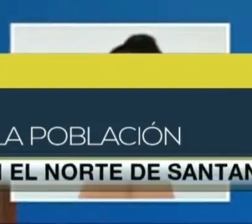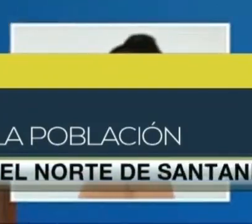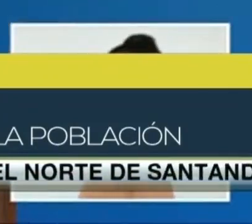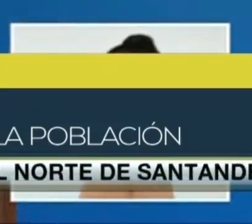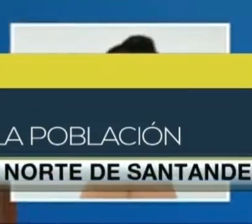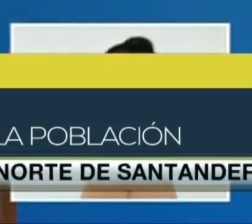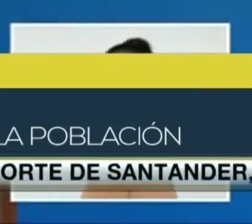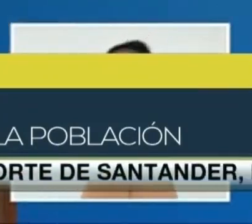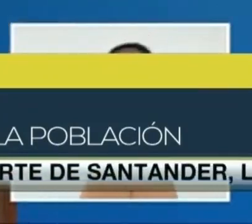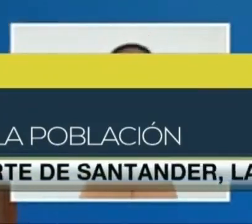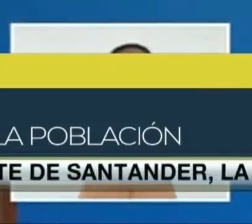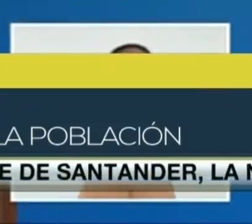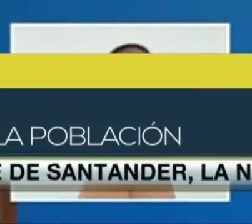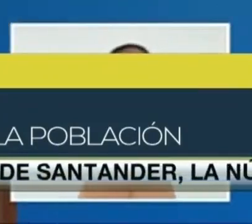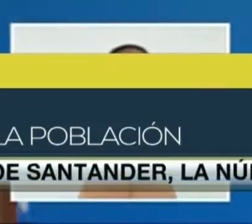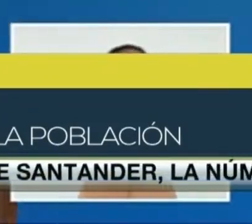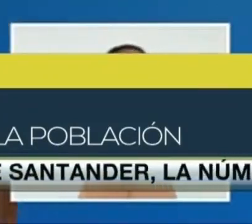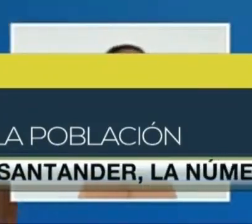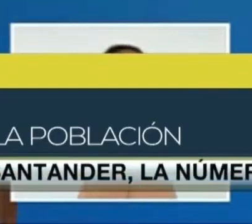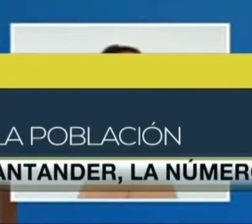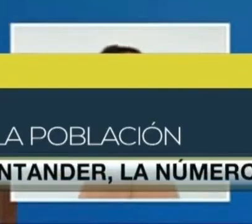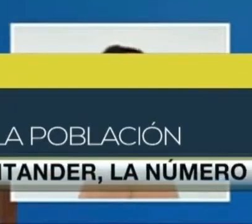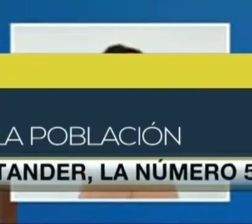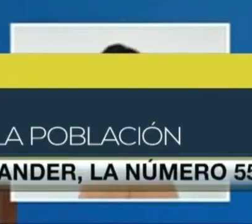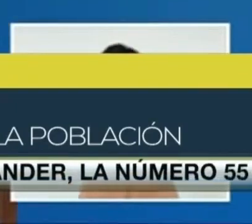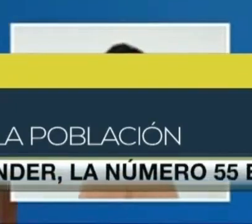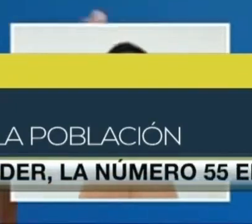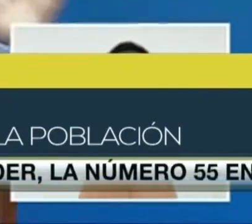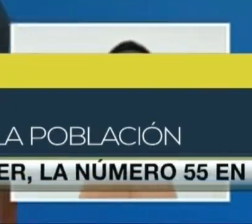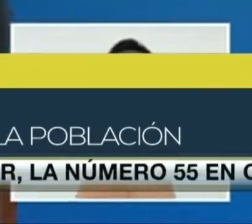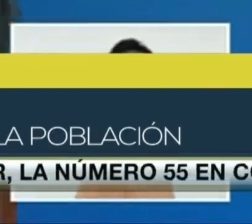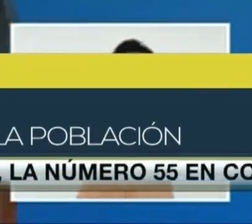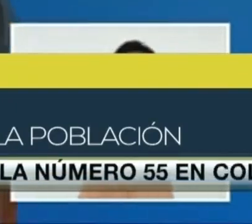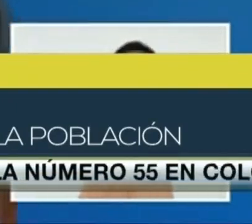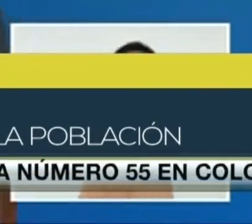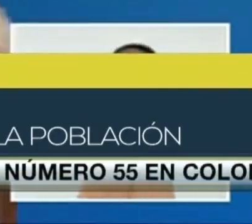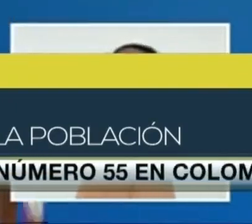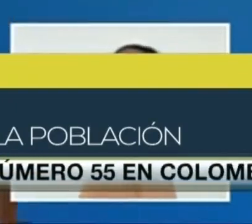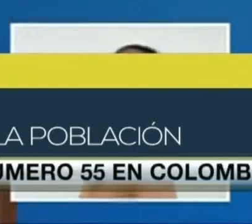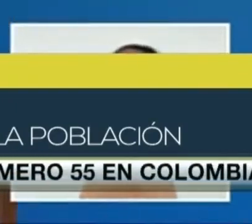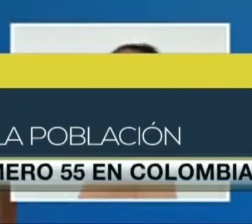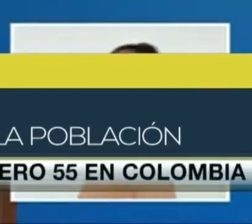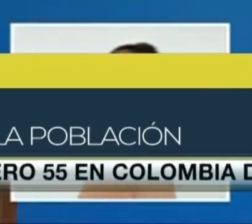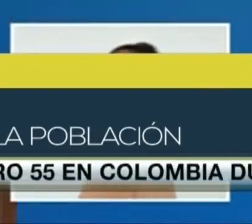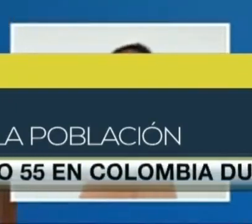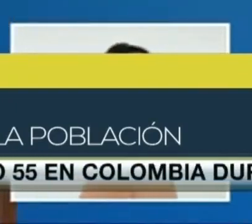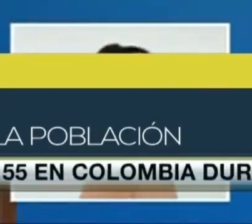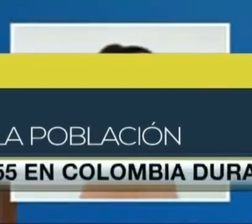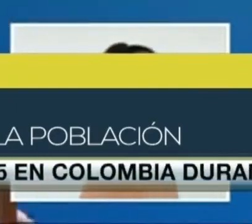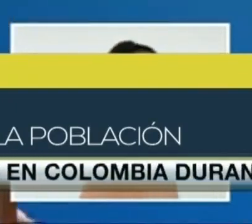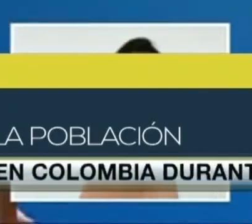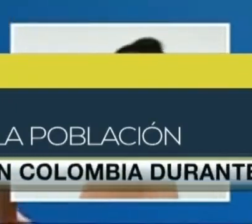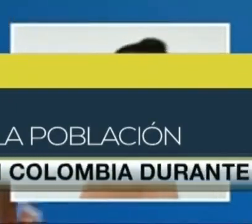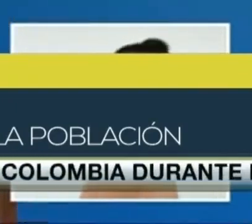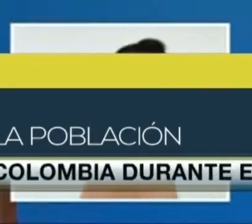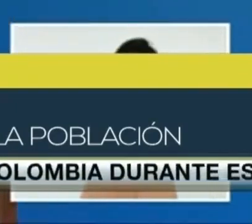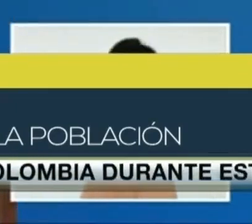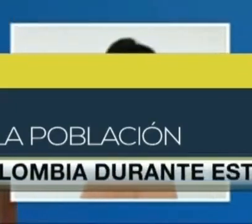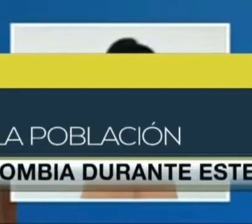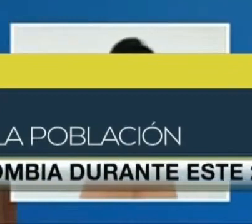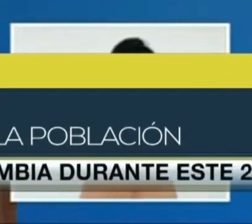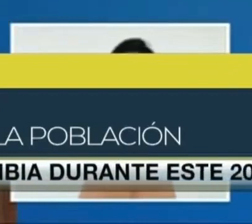para estudiar el tema, y hoy dice que es complejo y que requiere un enfoque medido